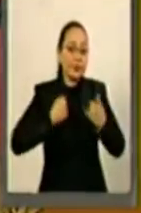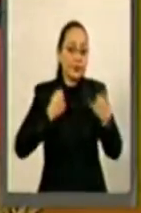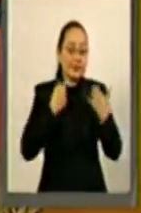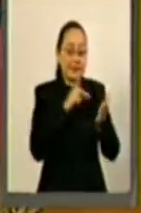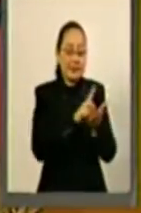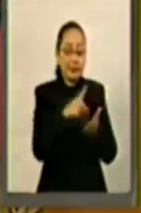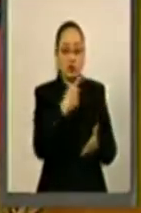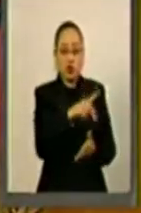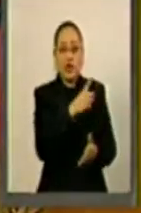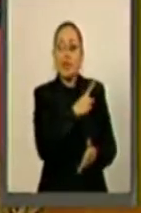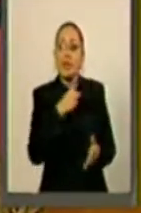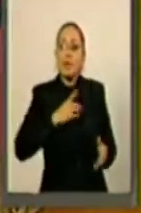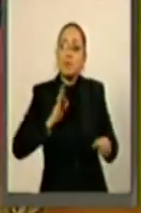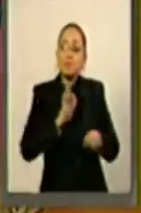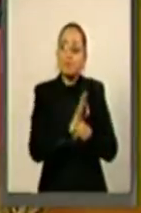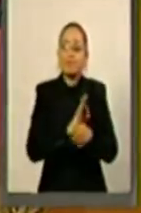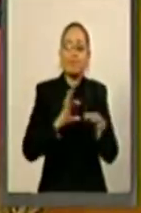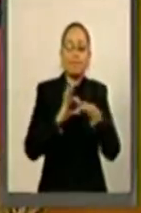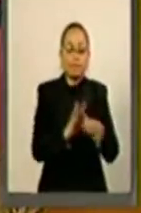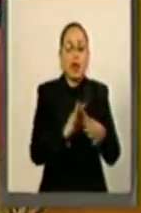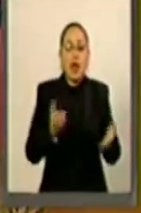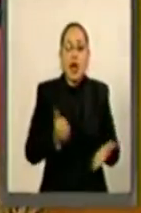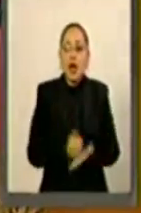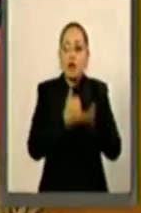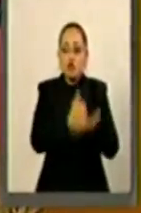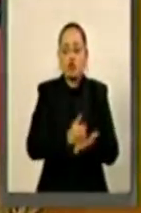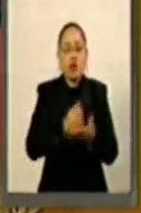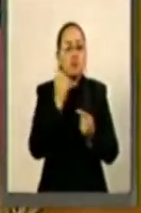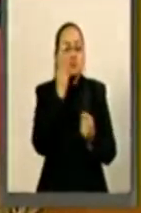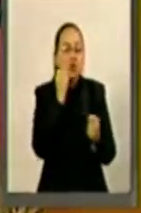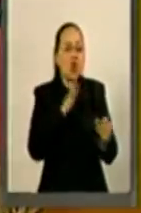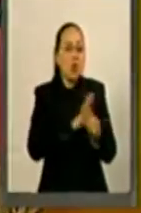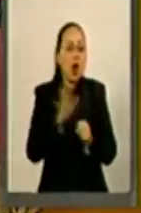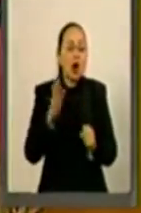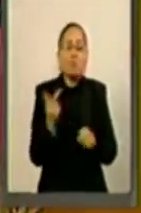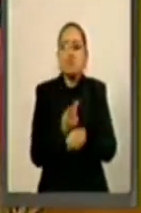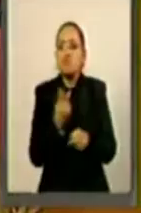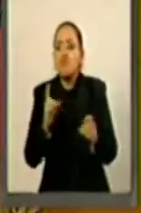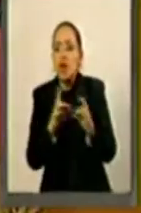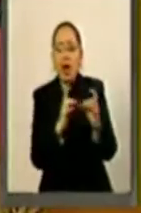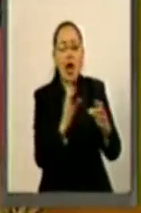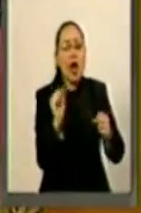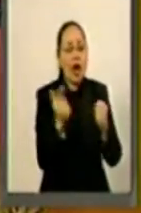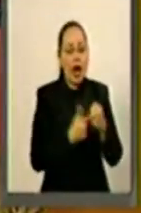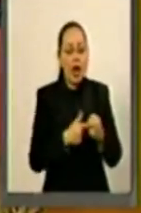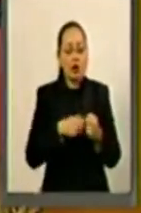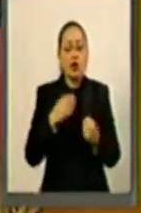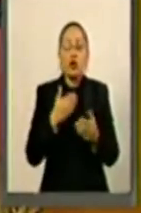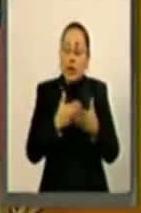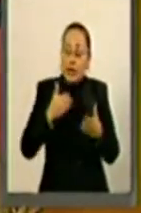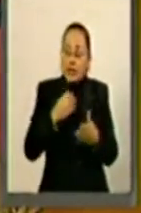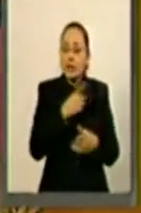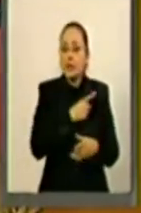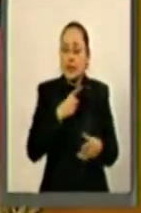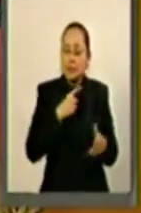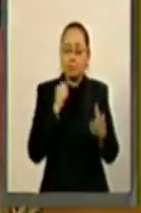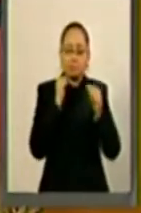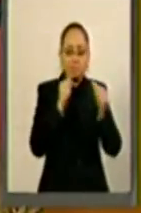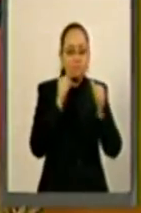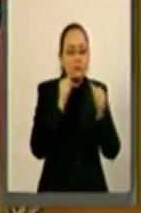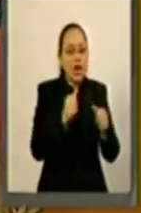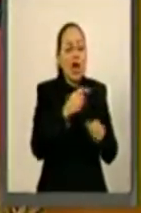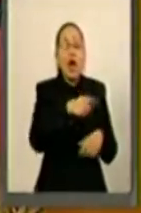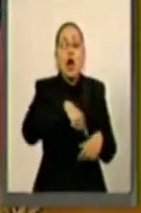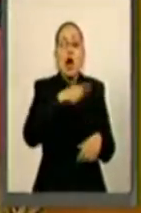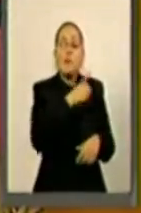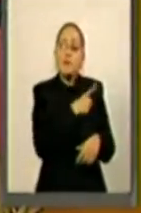brindar protección y socorro en cualquier circunstancia y con la oportunidad necesaria. Se debe atender